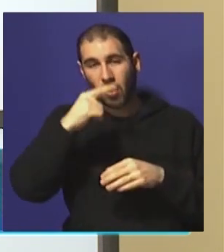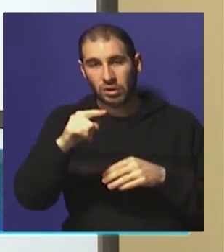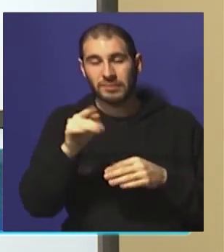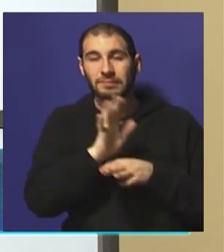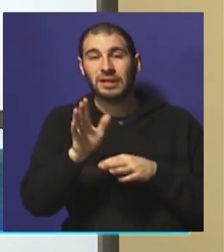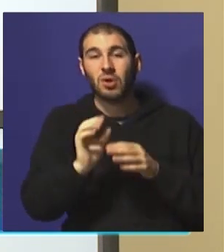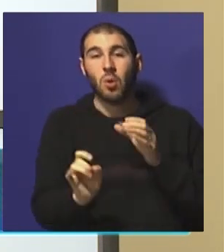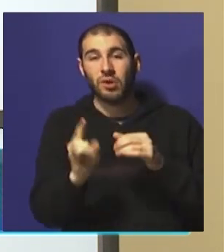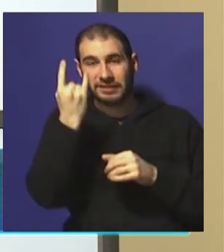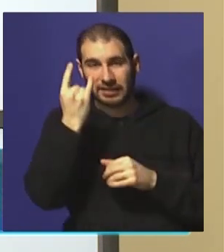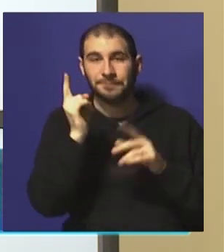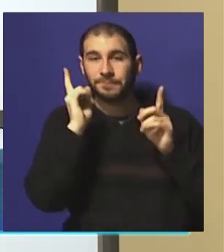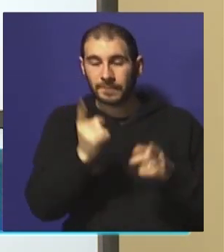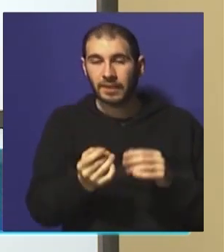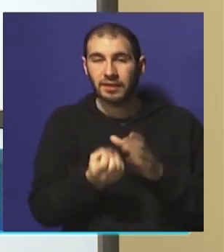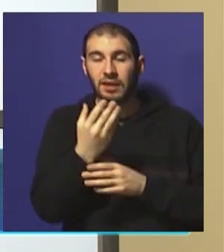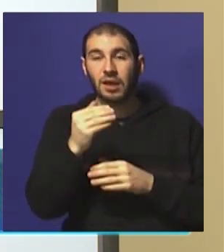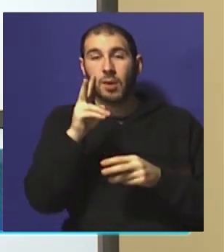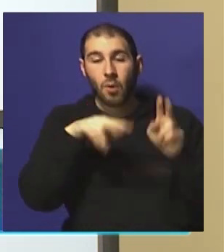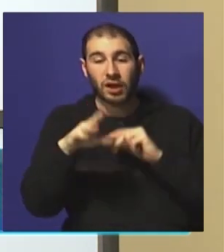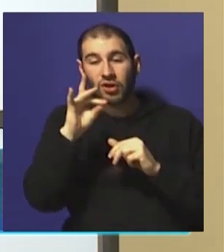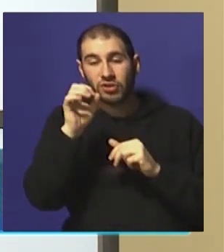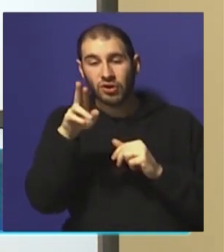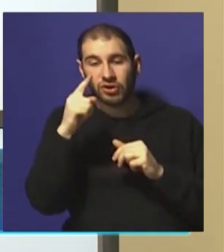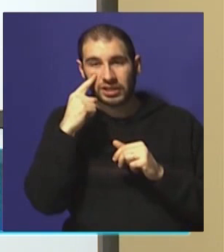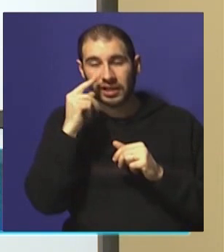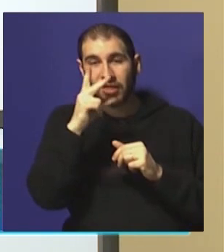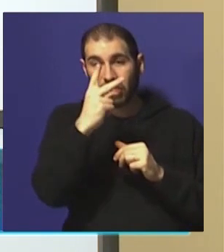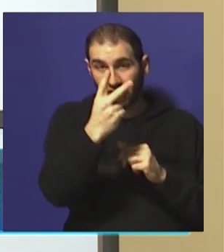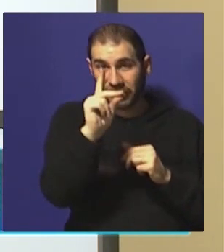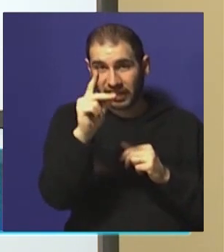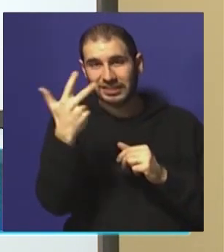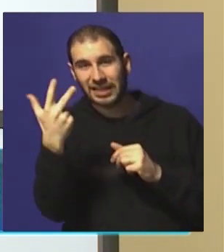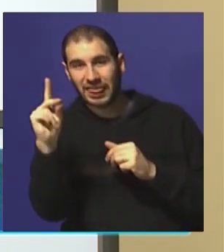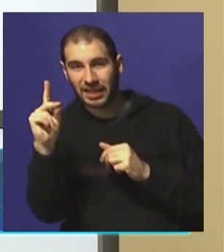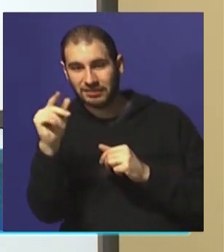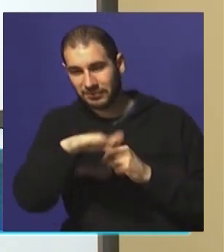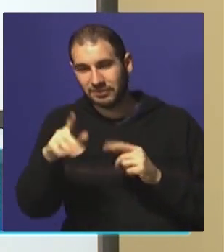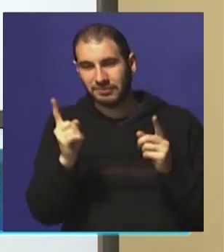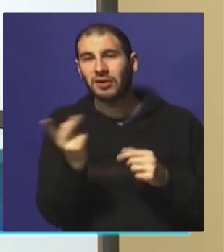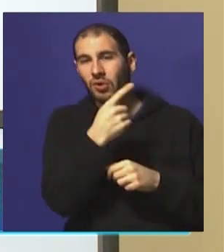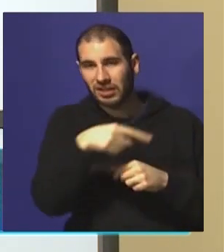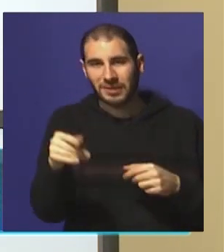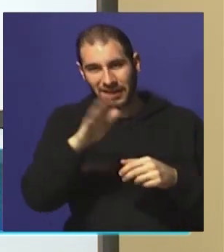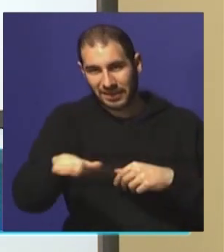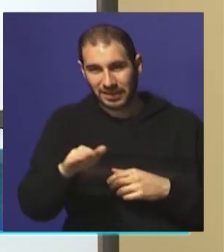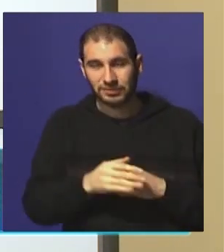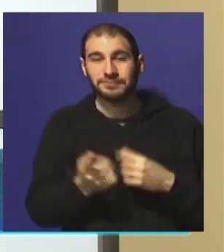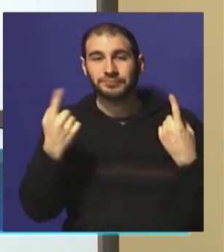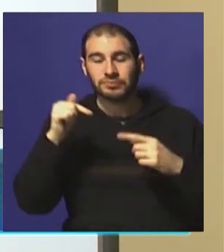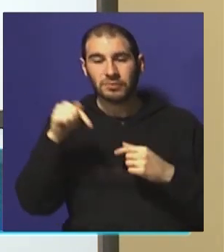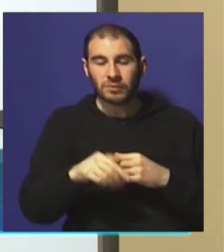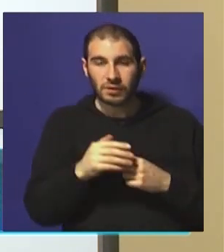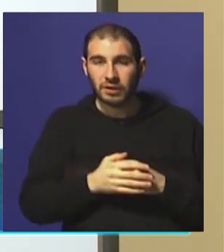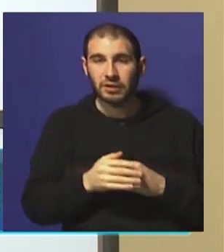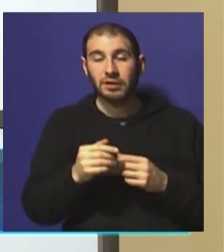Cine Universidad. Perfecto. También estrena Buscando a Dory en 2D y en 3D para los más pequeños, así que también una semana infantil. Pero ahora nos vamos a